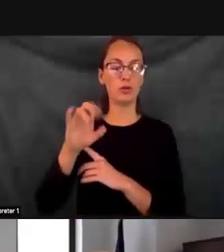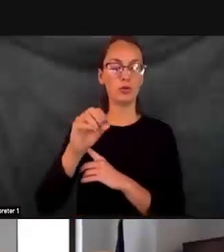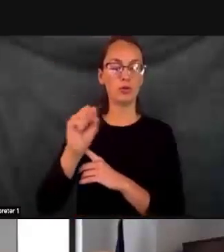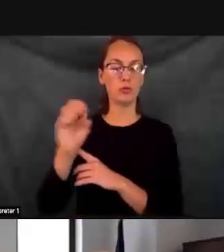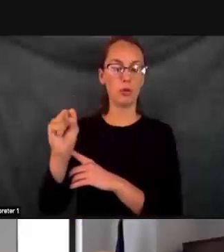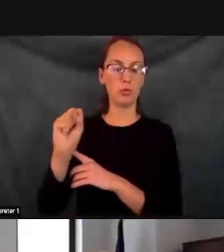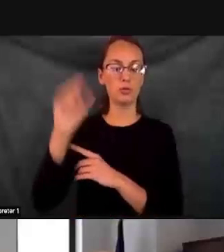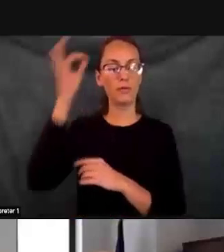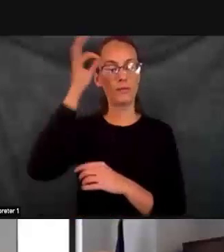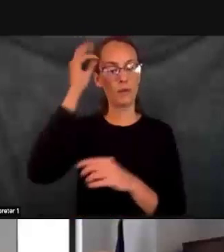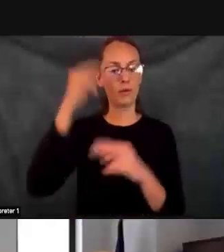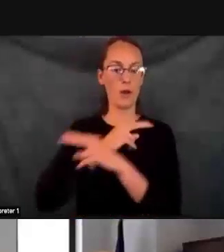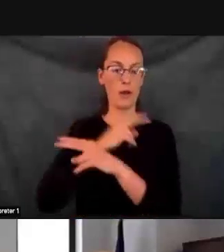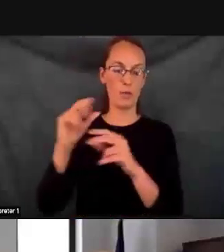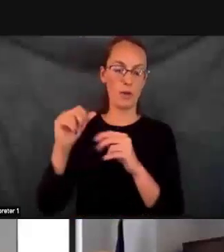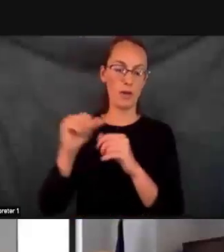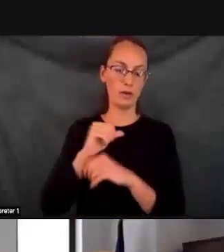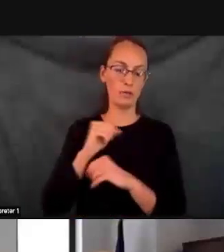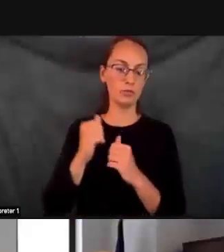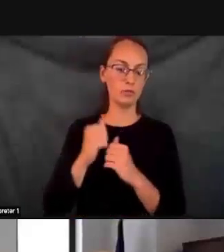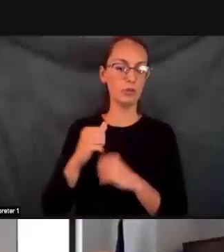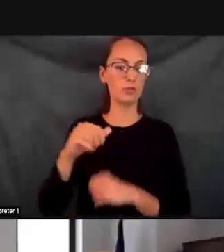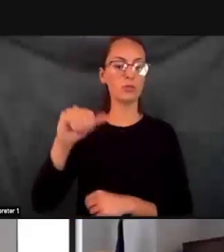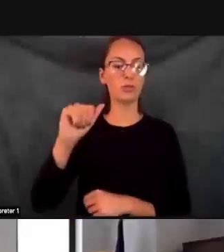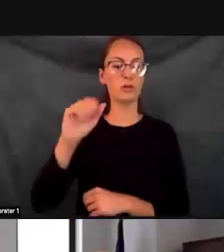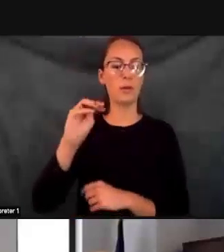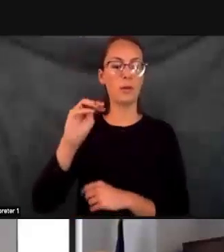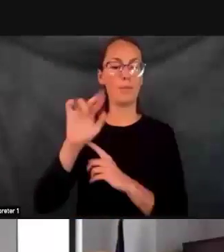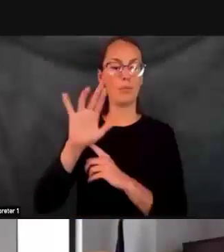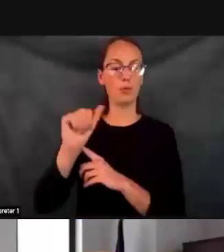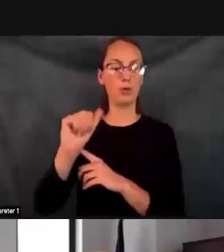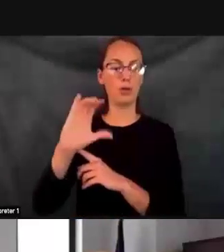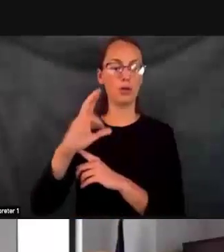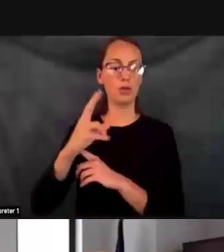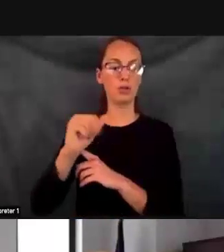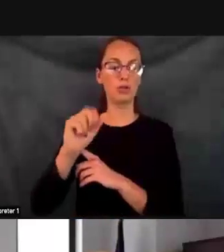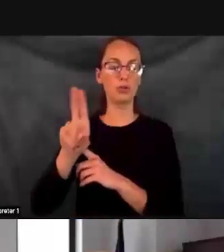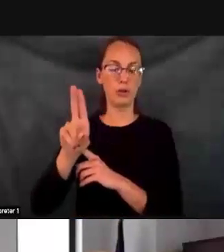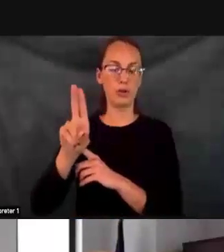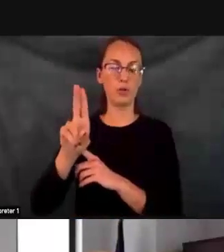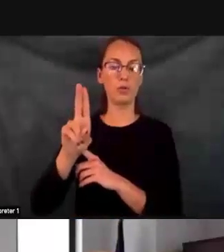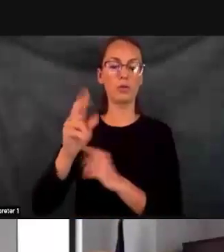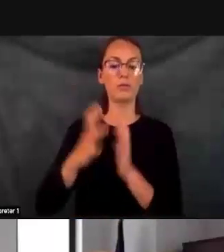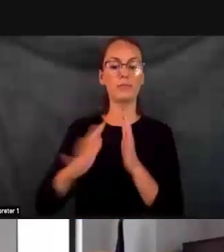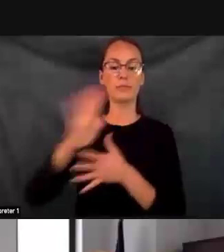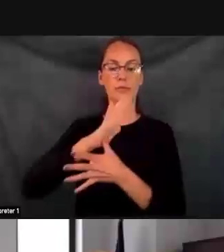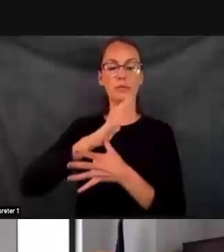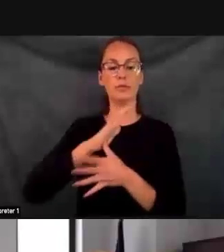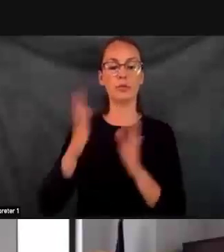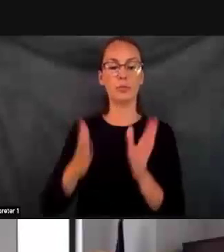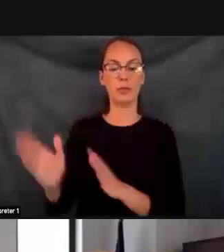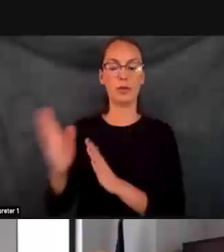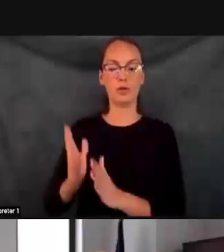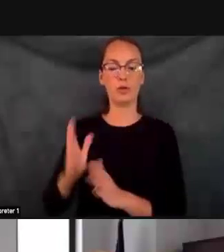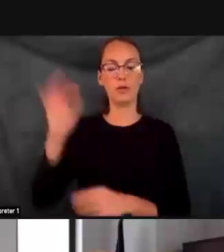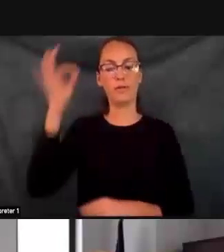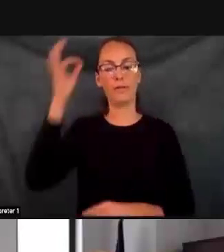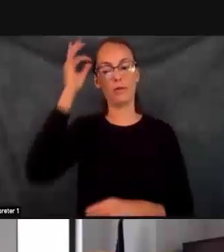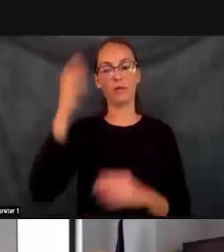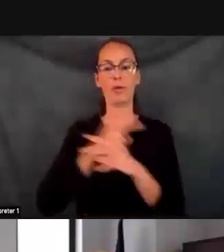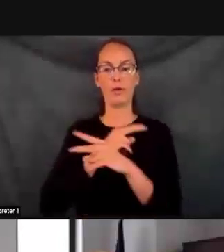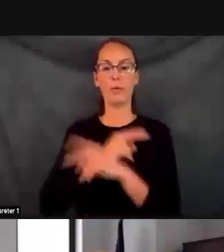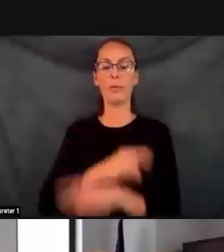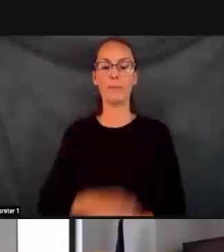Y Maria Chow, planificadora principal de la Administración de Carreteras. Van a ver